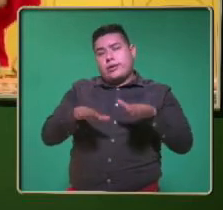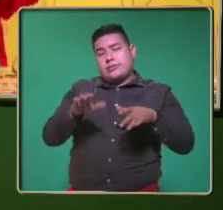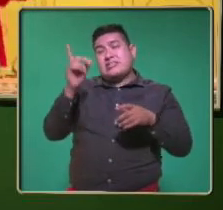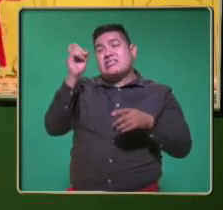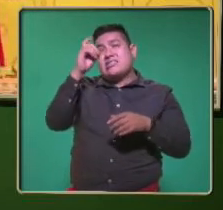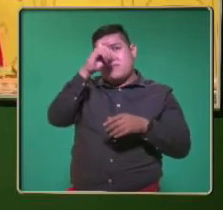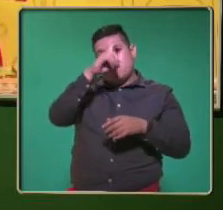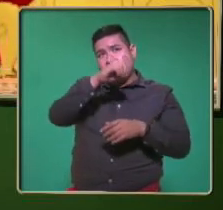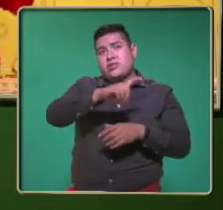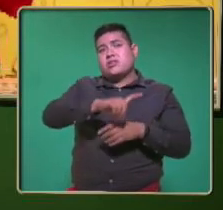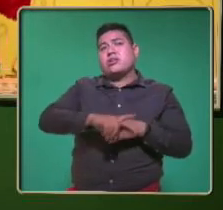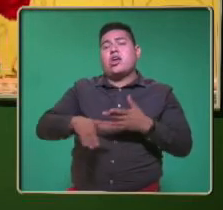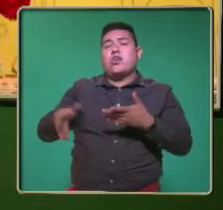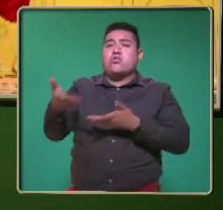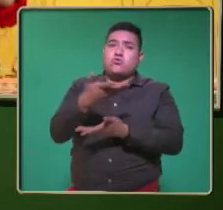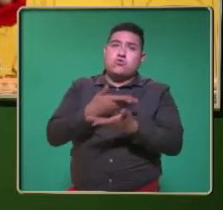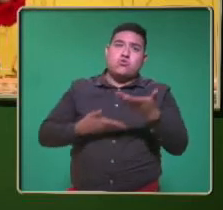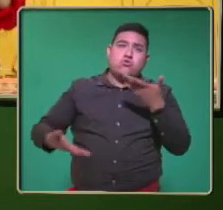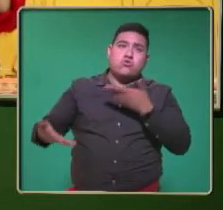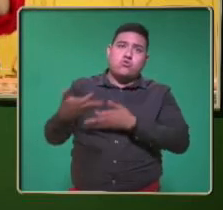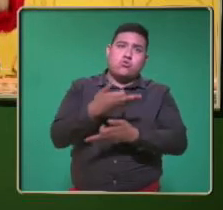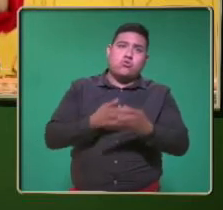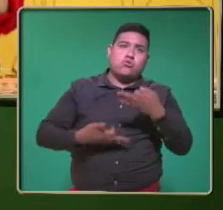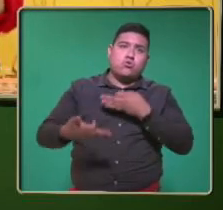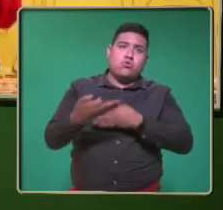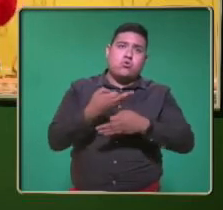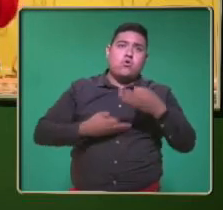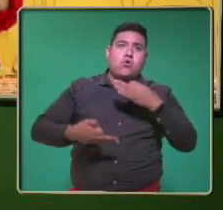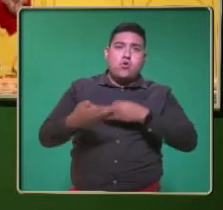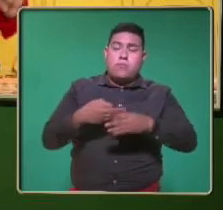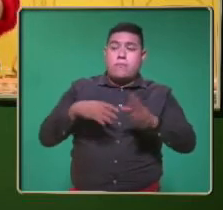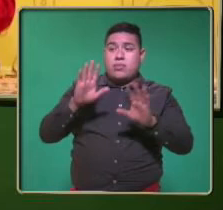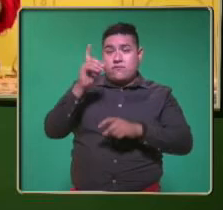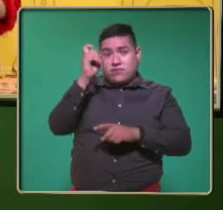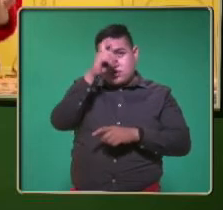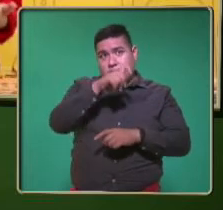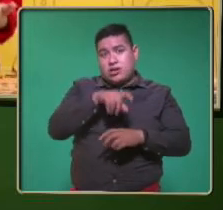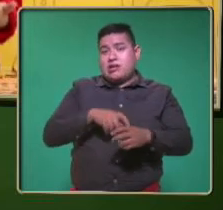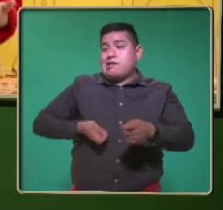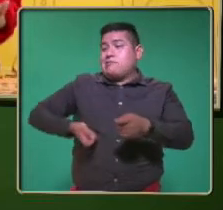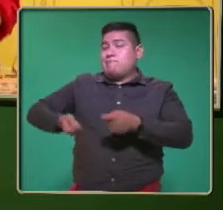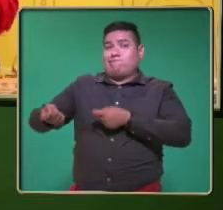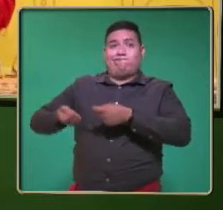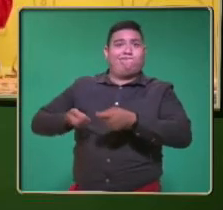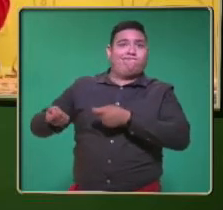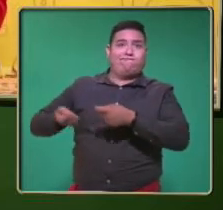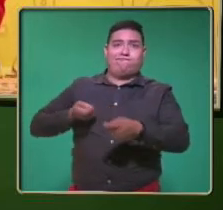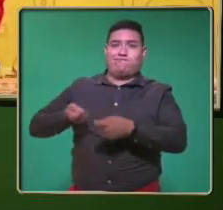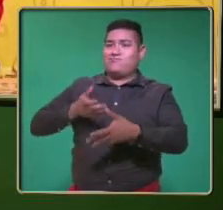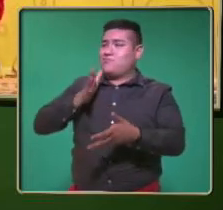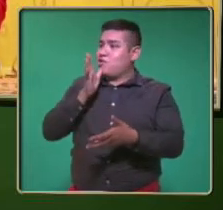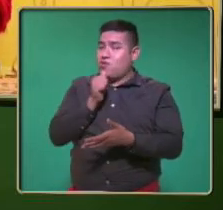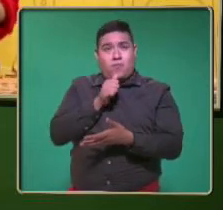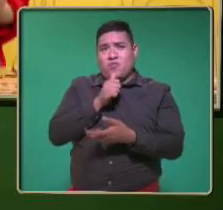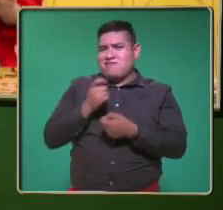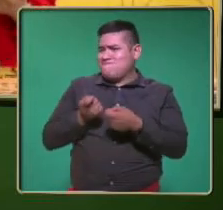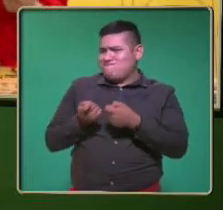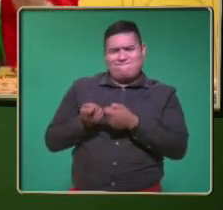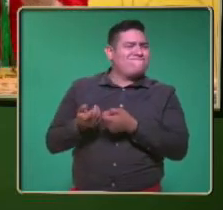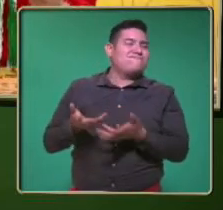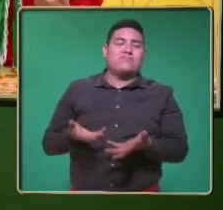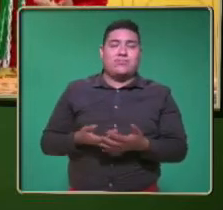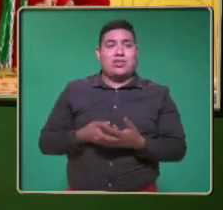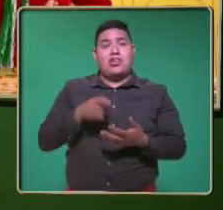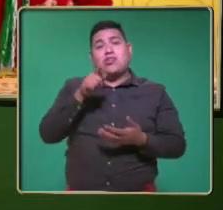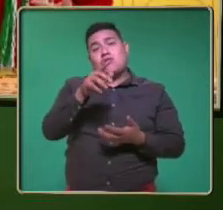desempeño en todas las áreas y que hay cosas que no puede controlar, necesitando tu apoyo